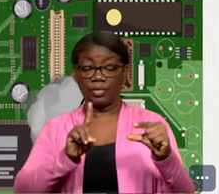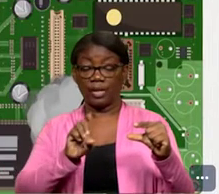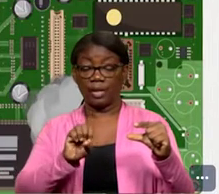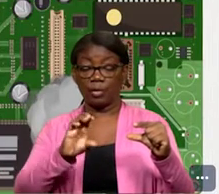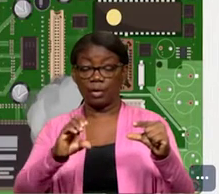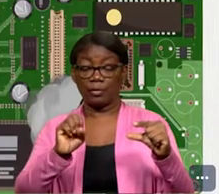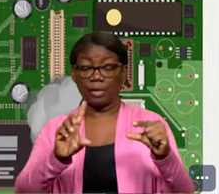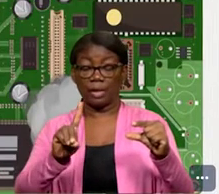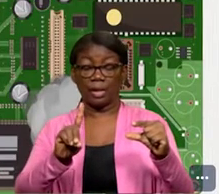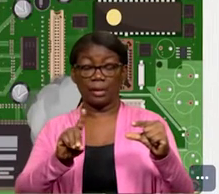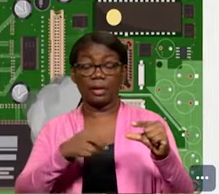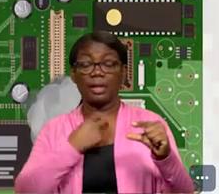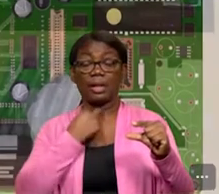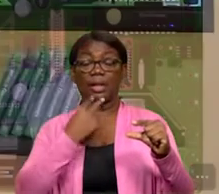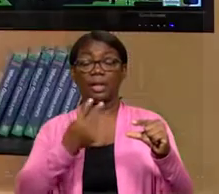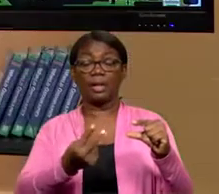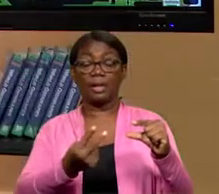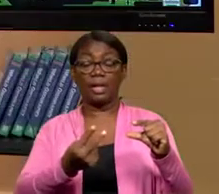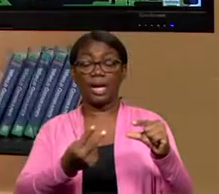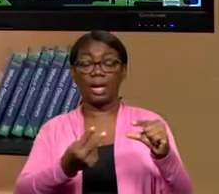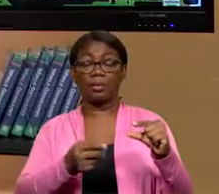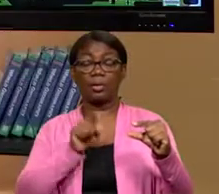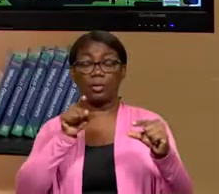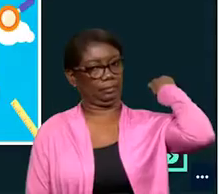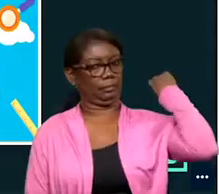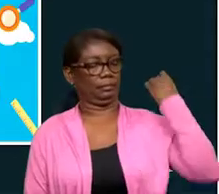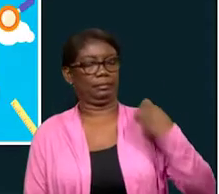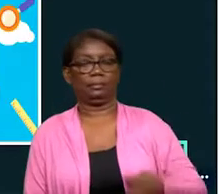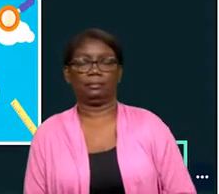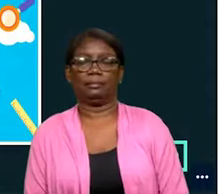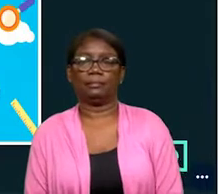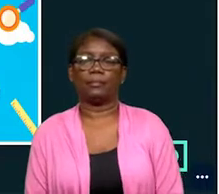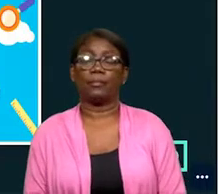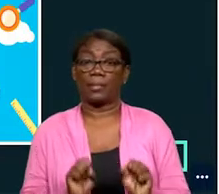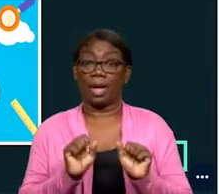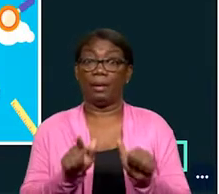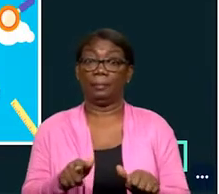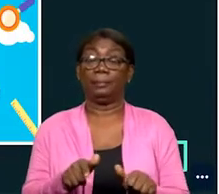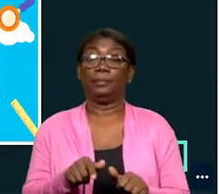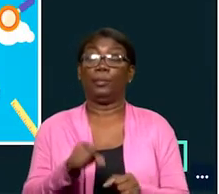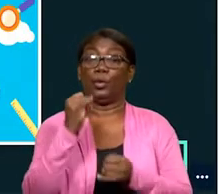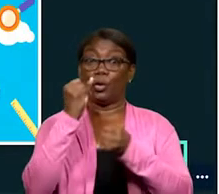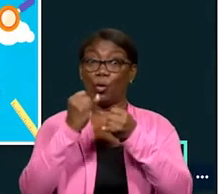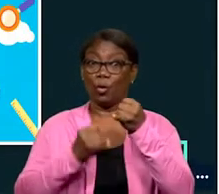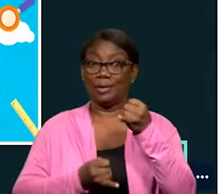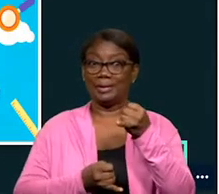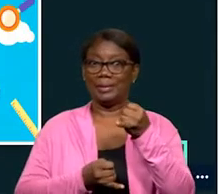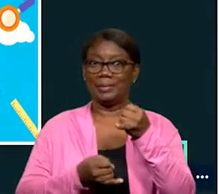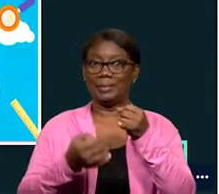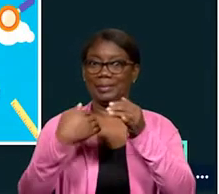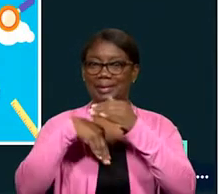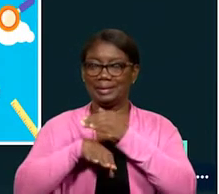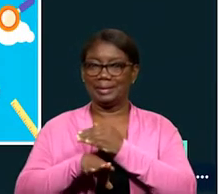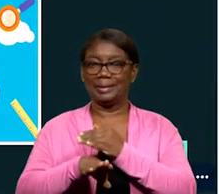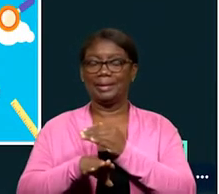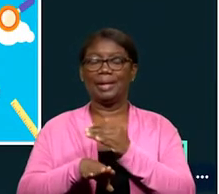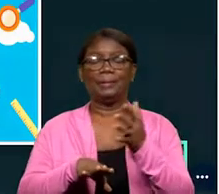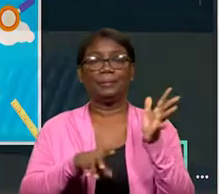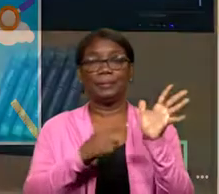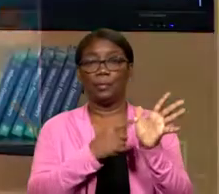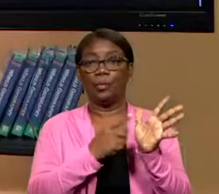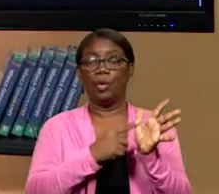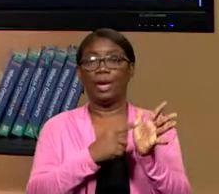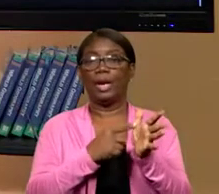decodificar los audios y posteriormente amplificarlo. Bien, chicos, y por último entramos a lo que es el bloque de